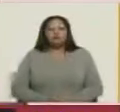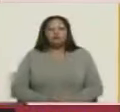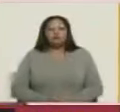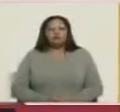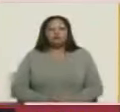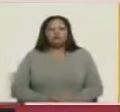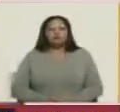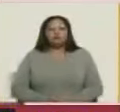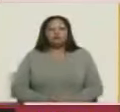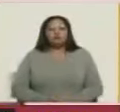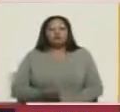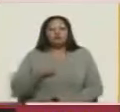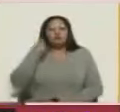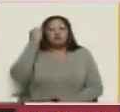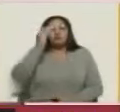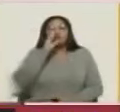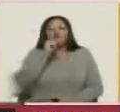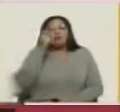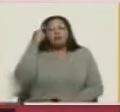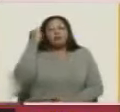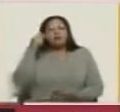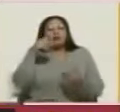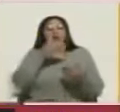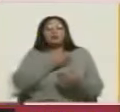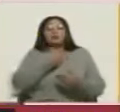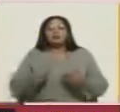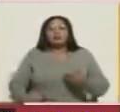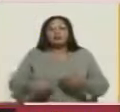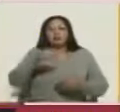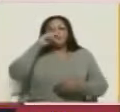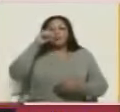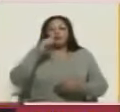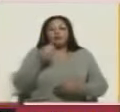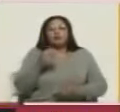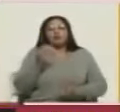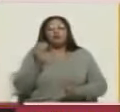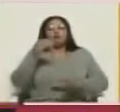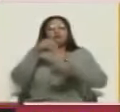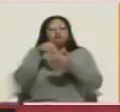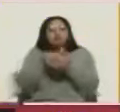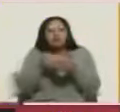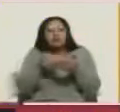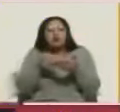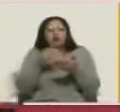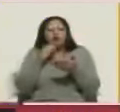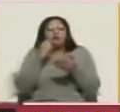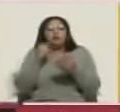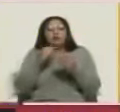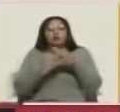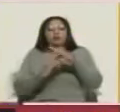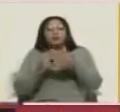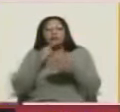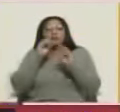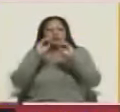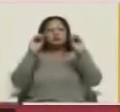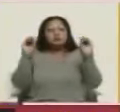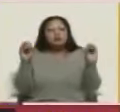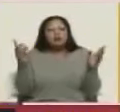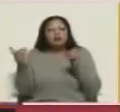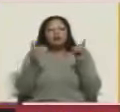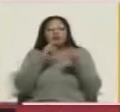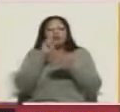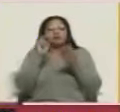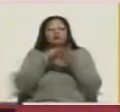creo que no hay día que el presidente Nicolás Maduro no intervenga o donde tenga una intervención que no llame al diálogo nacional,